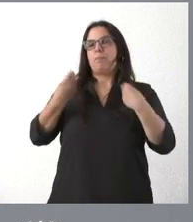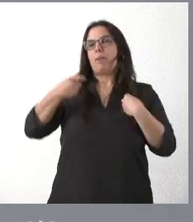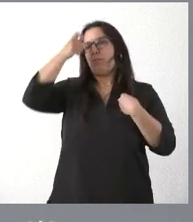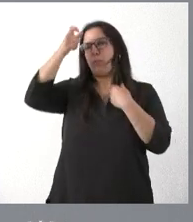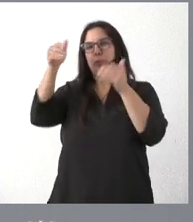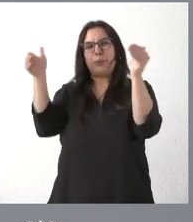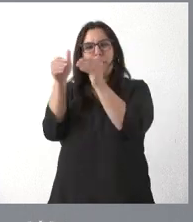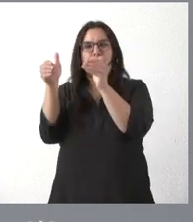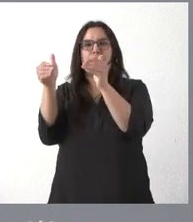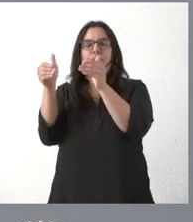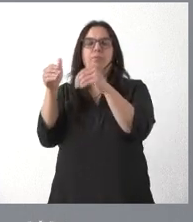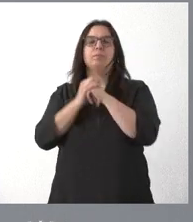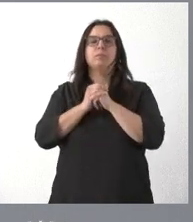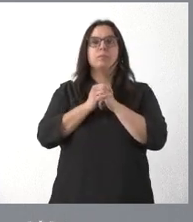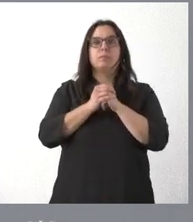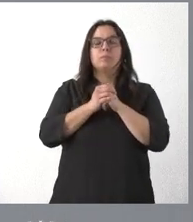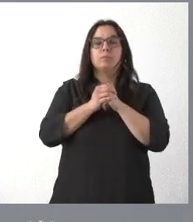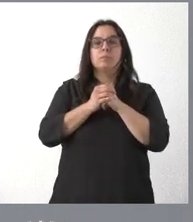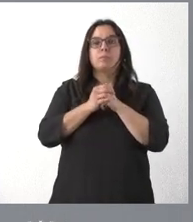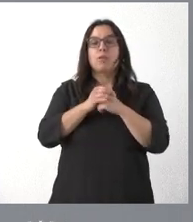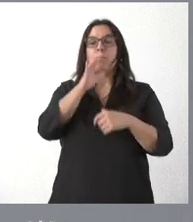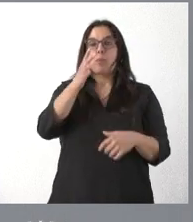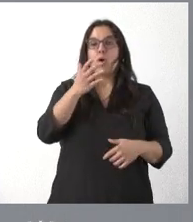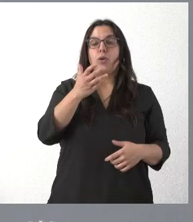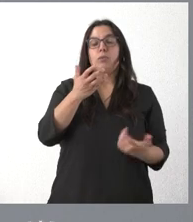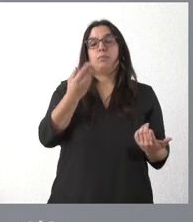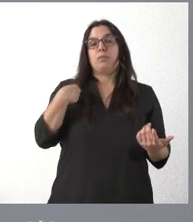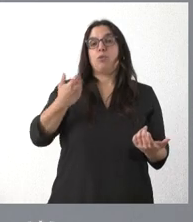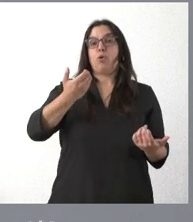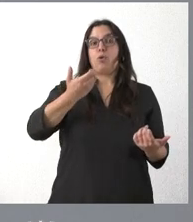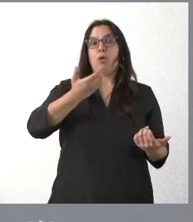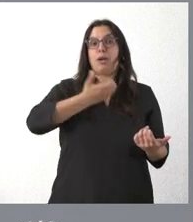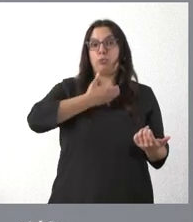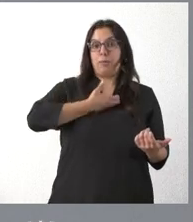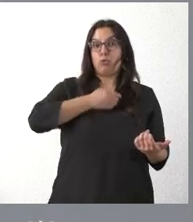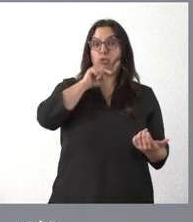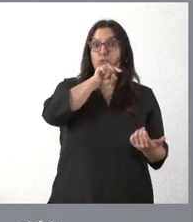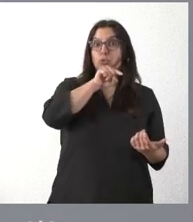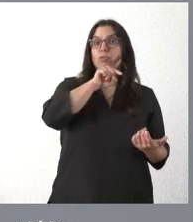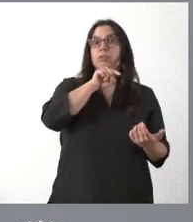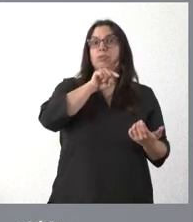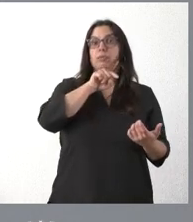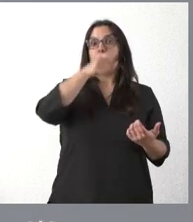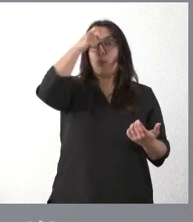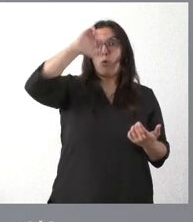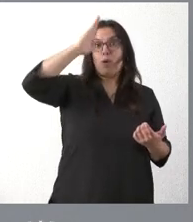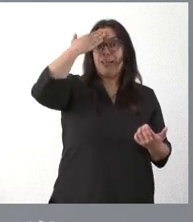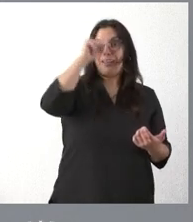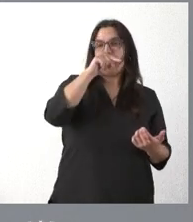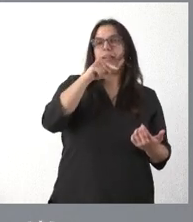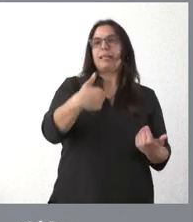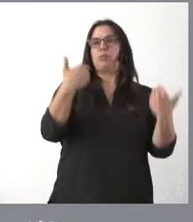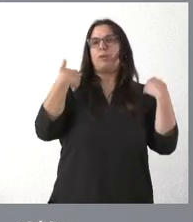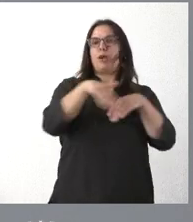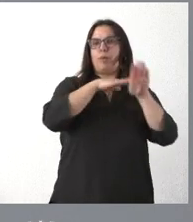el ámbito de los municipios es competencia en este caso de ámbito Nacional los ciudadanos pueden solicitar al